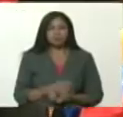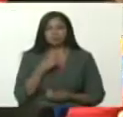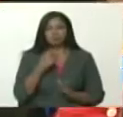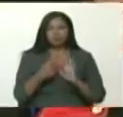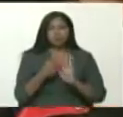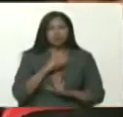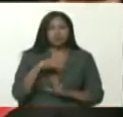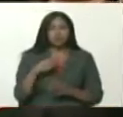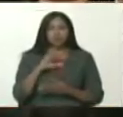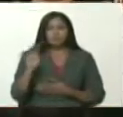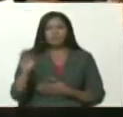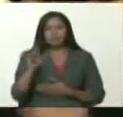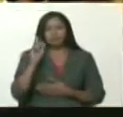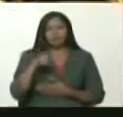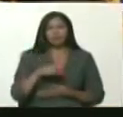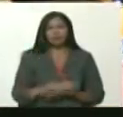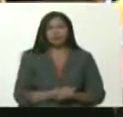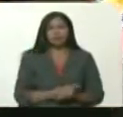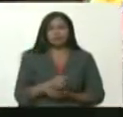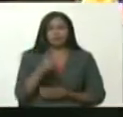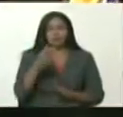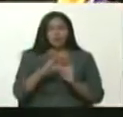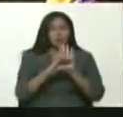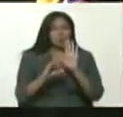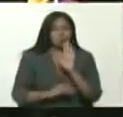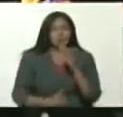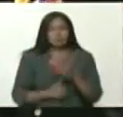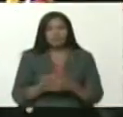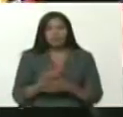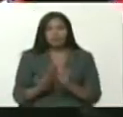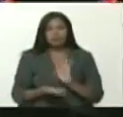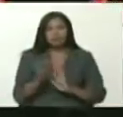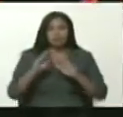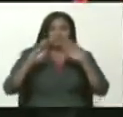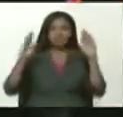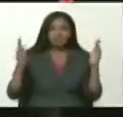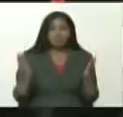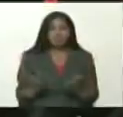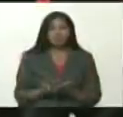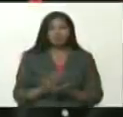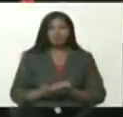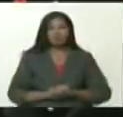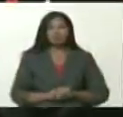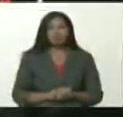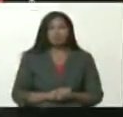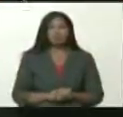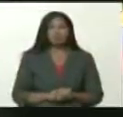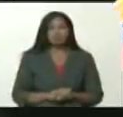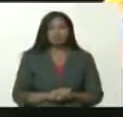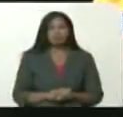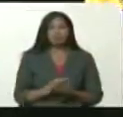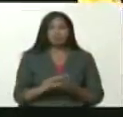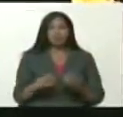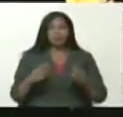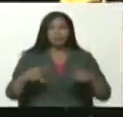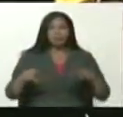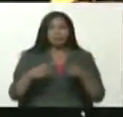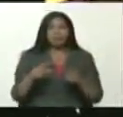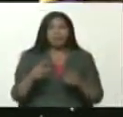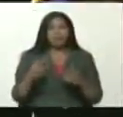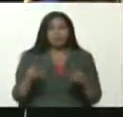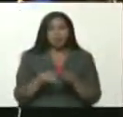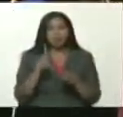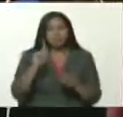representar a nuestro país en uno de los concursos más importantes del mundo, a nivel musical, a nivel de guitarra,